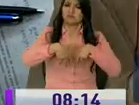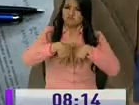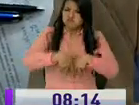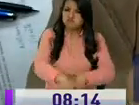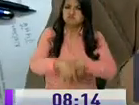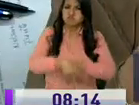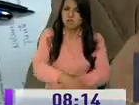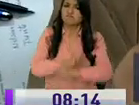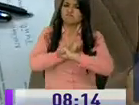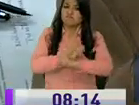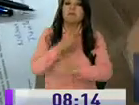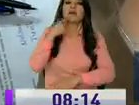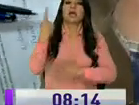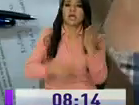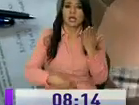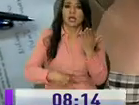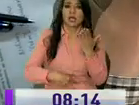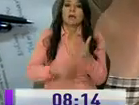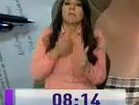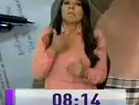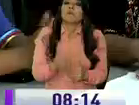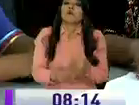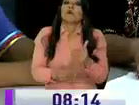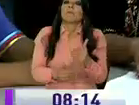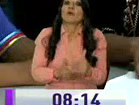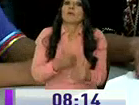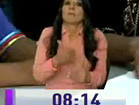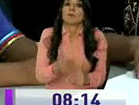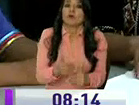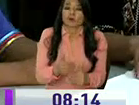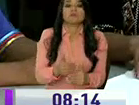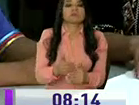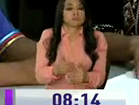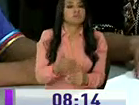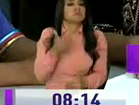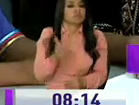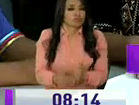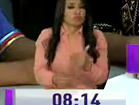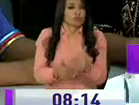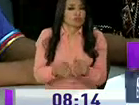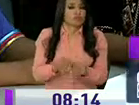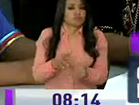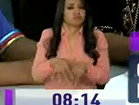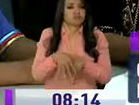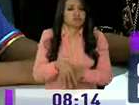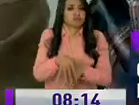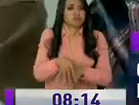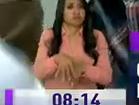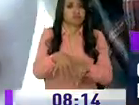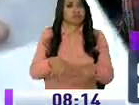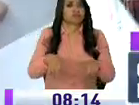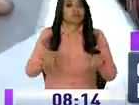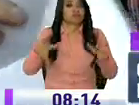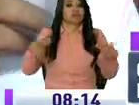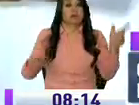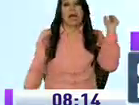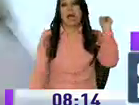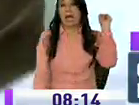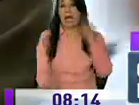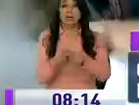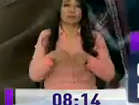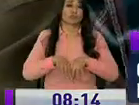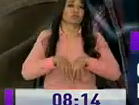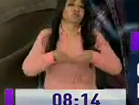para ir con acciones graduales. Medidas de rechazo graduales que las irán incrementando hasta culminar en una gran